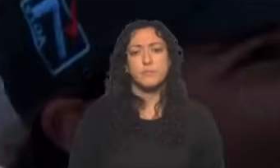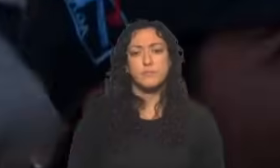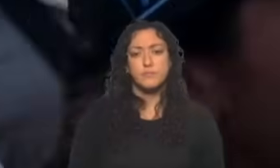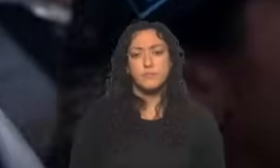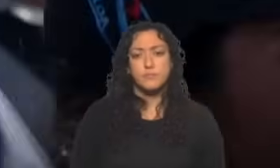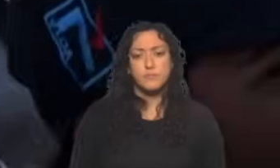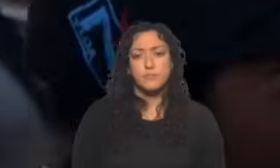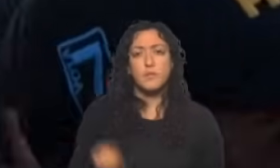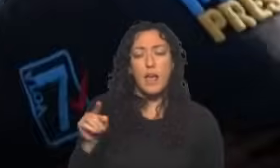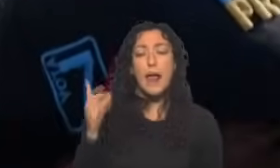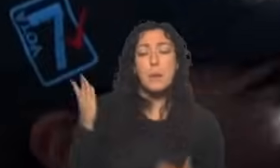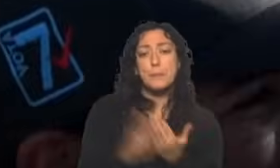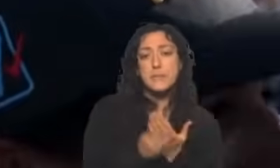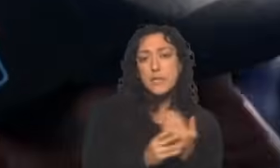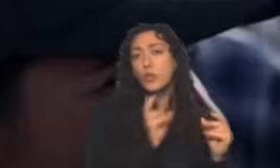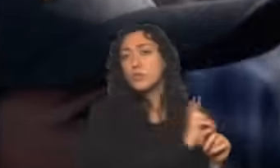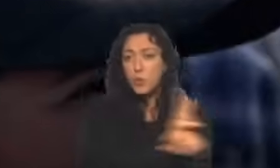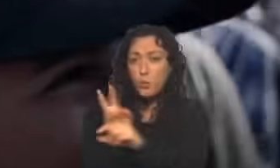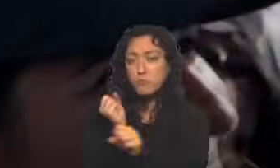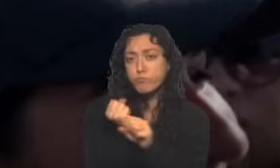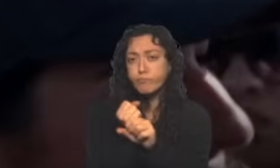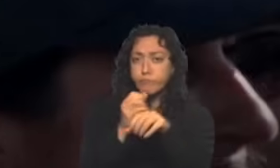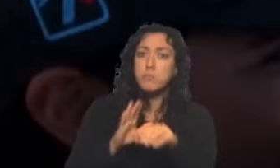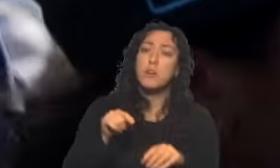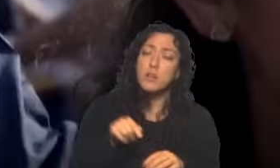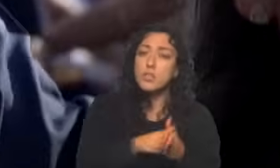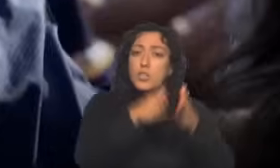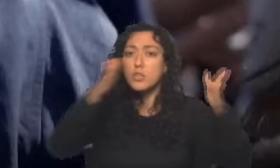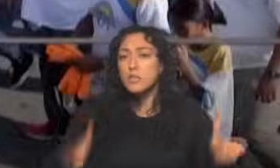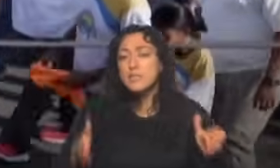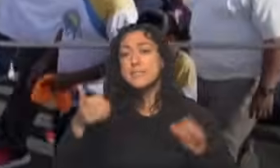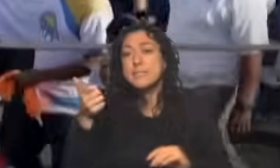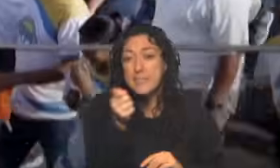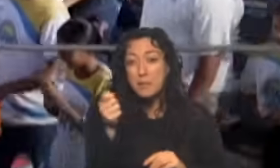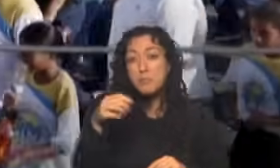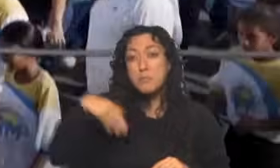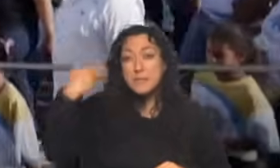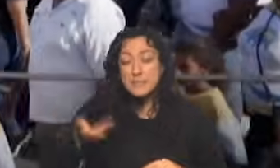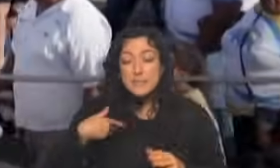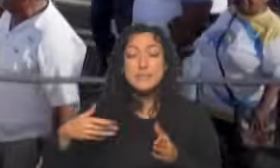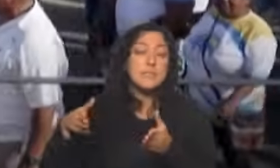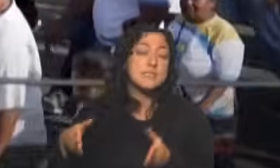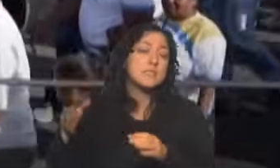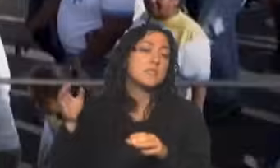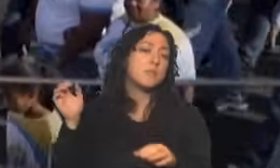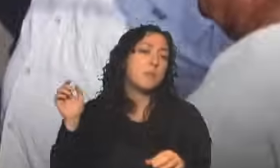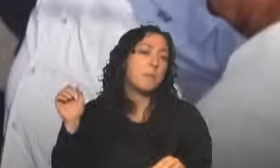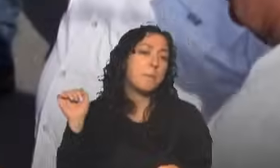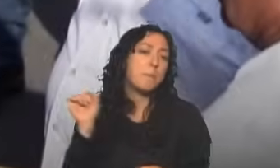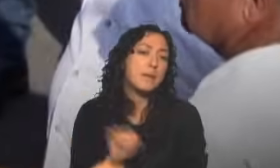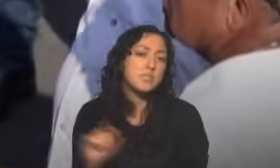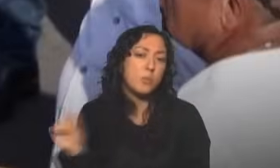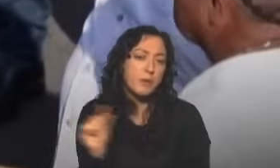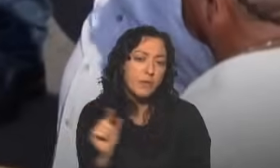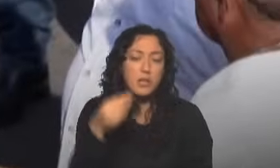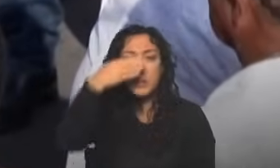Tras su paso por el Ministerio de Seguridad, Mulino estuvo 6 meses con prisión preventiva por presunto peculado, aunque el caso fue